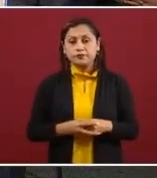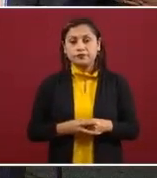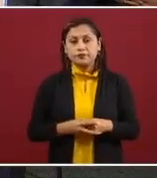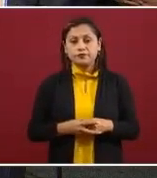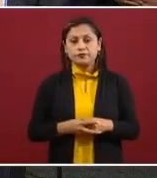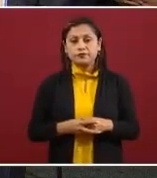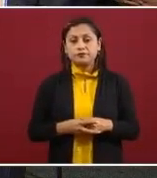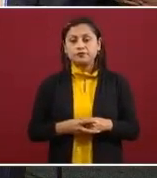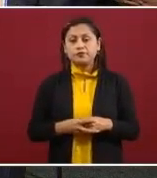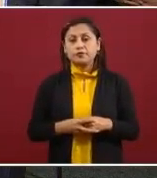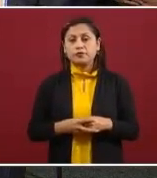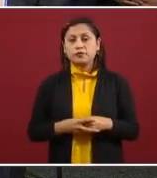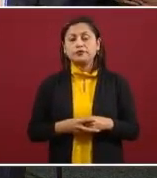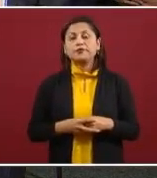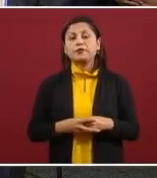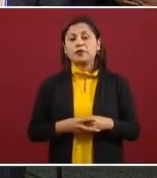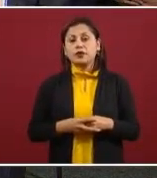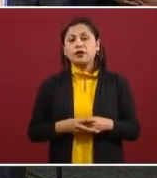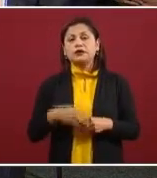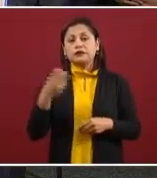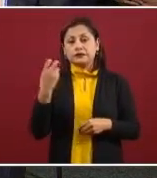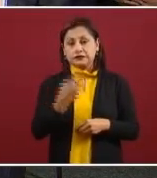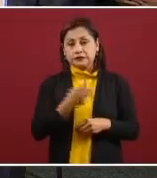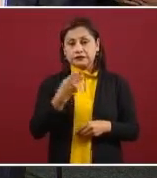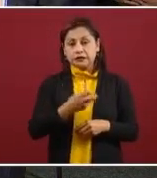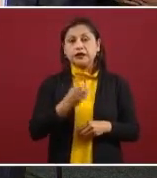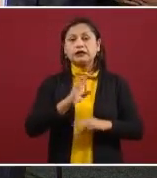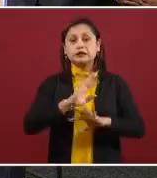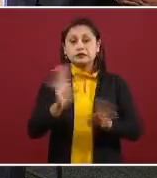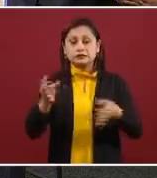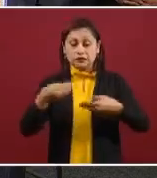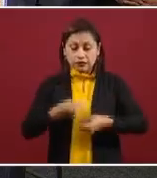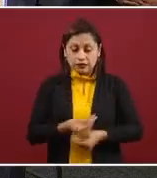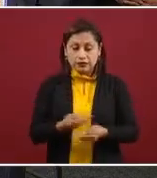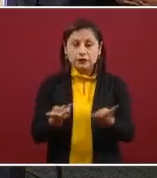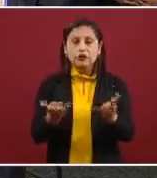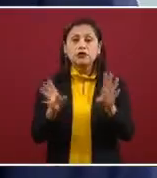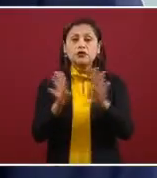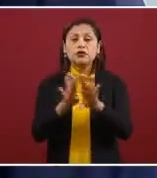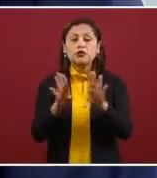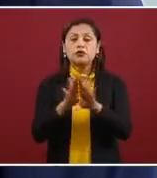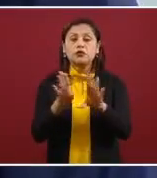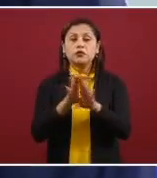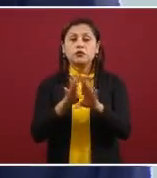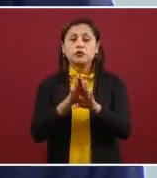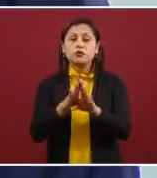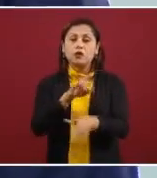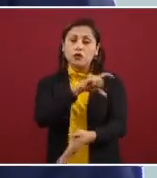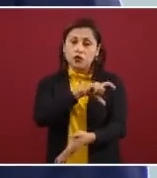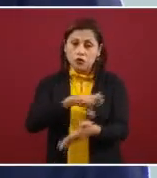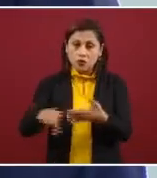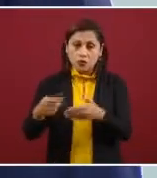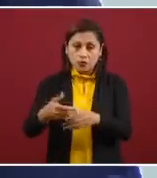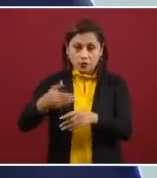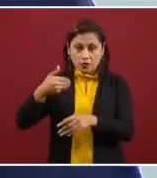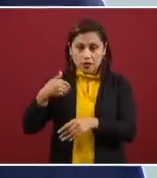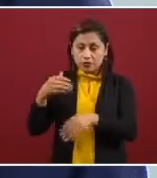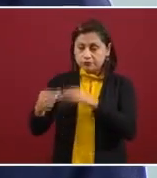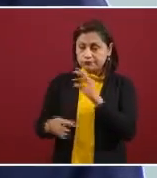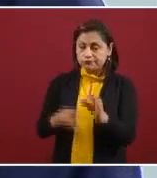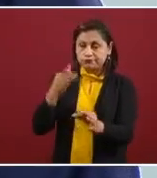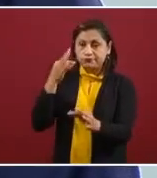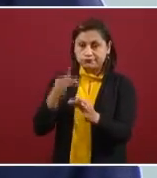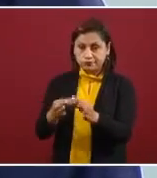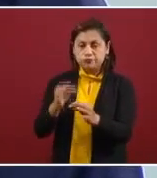En esto estamos viendo el abasto. En este proceso de compra consolidada, estamos viendo